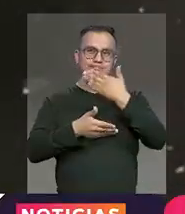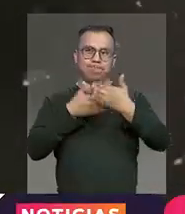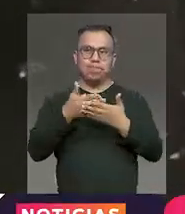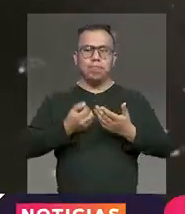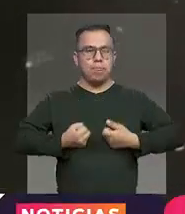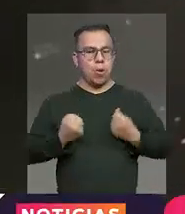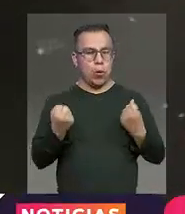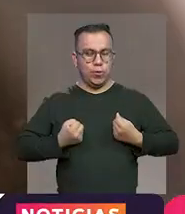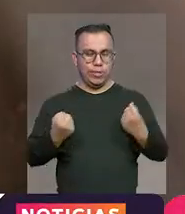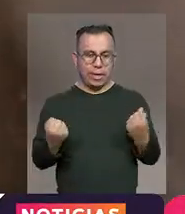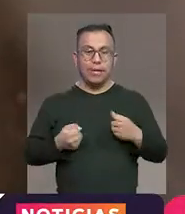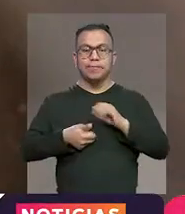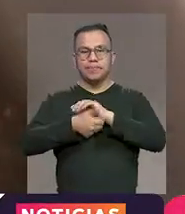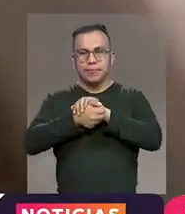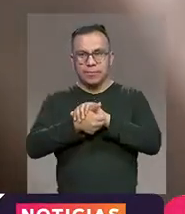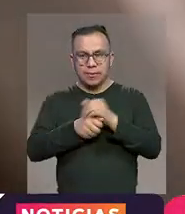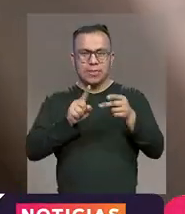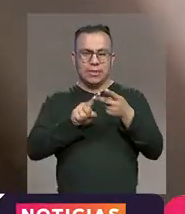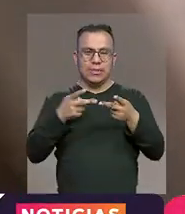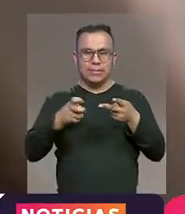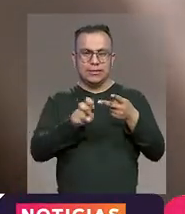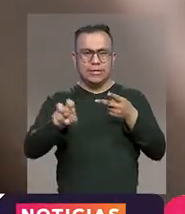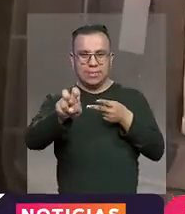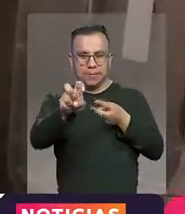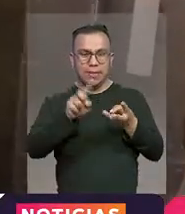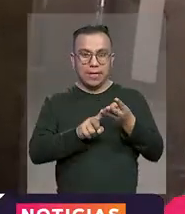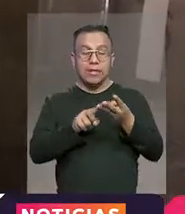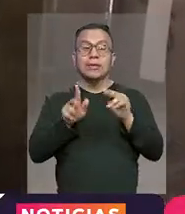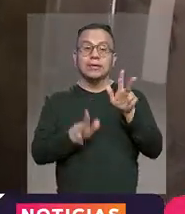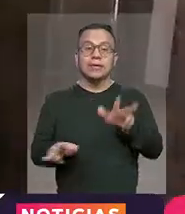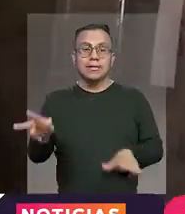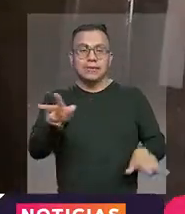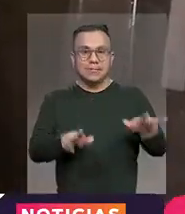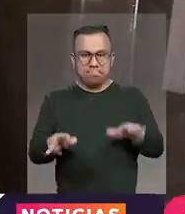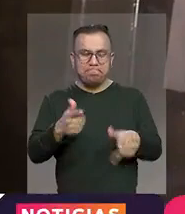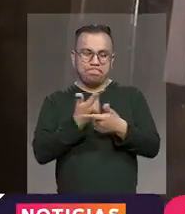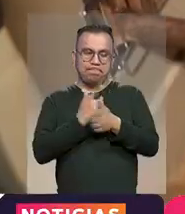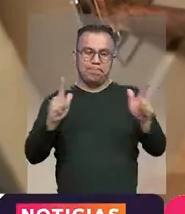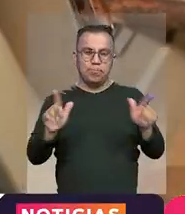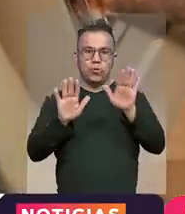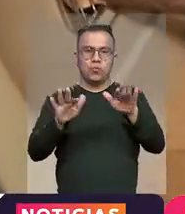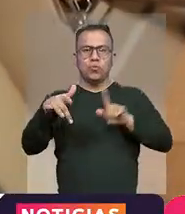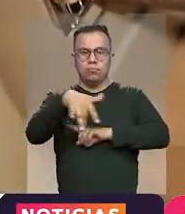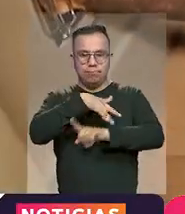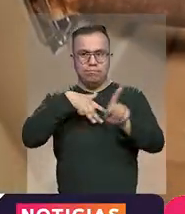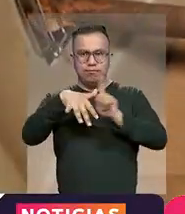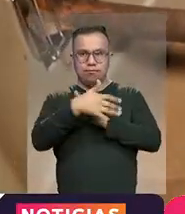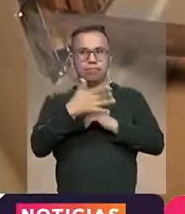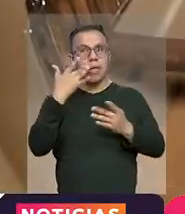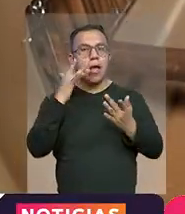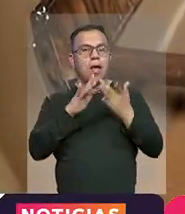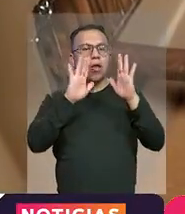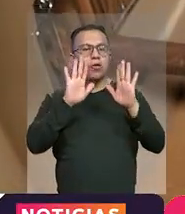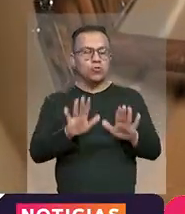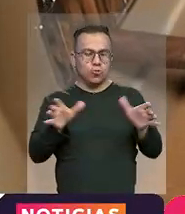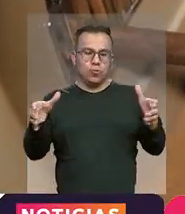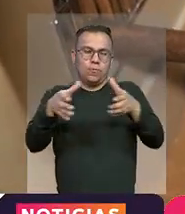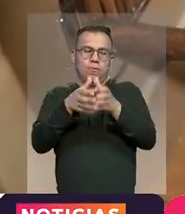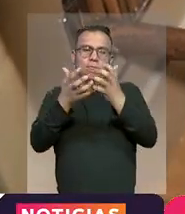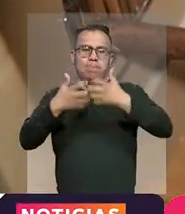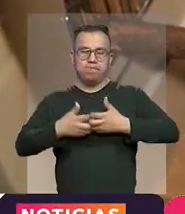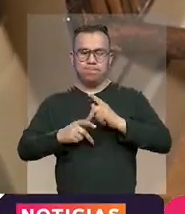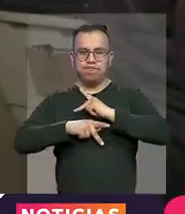en Bogotá. Tortugas, serpientes e iguanas regresaron a la libertad en ecosistemas que hacen parte de la Corporación